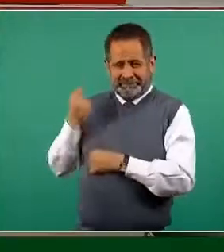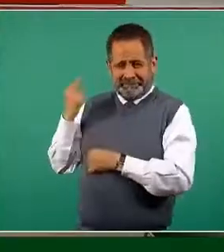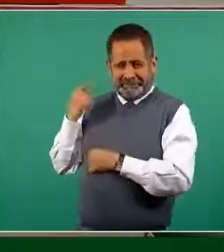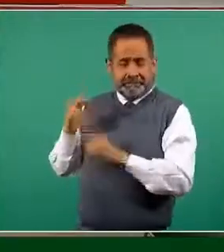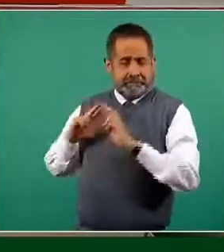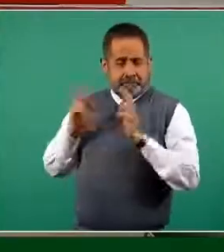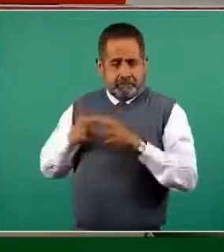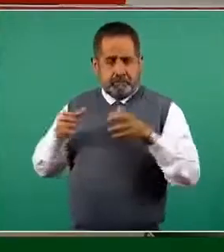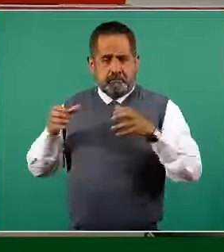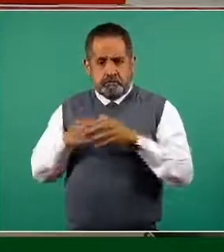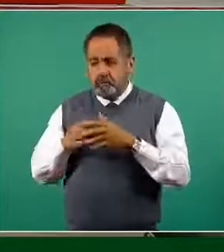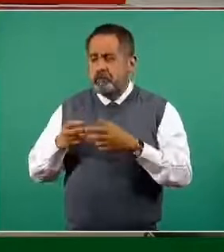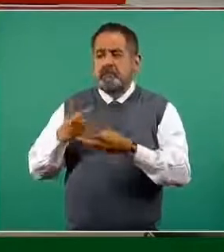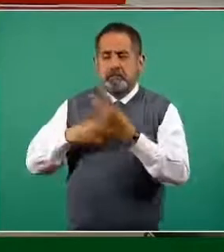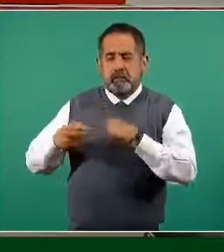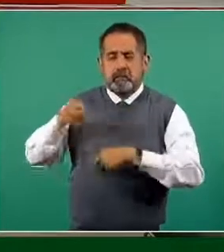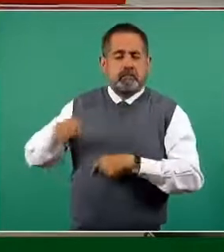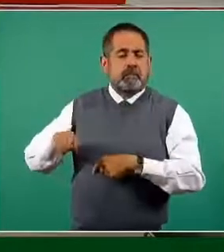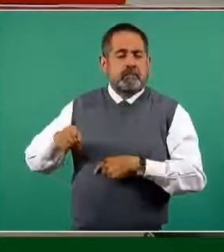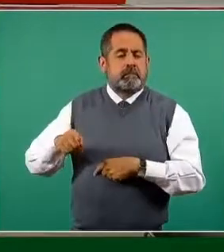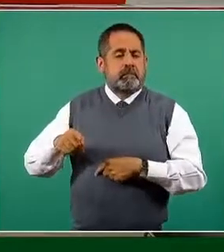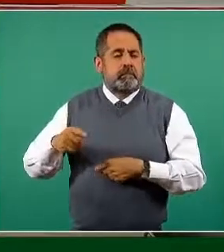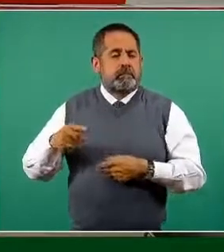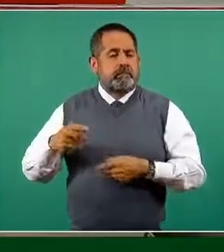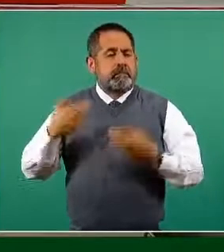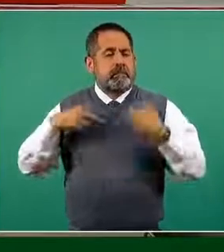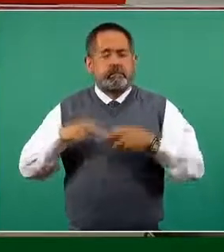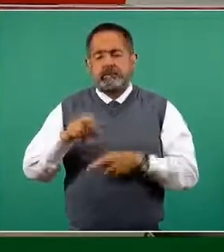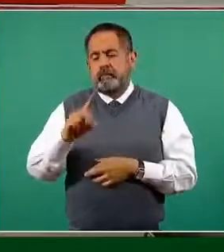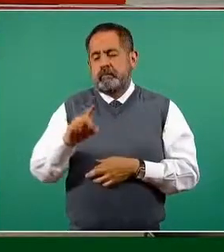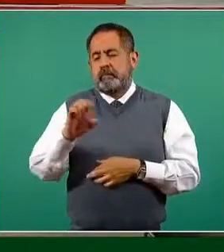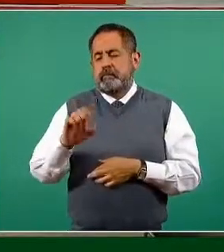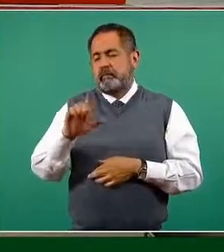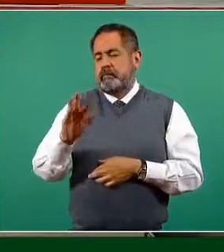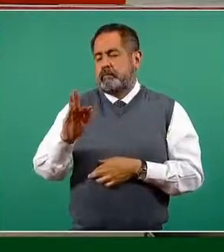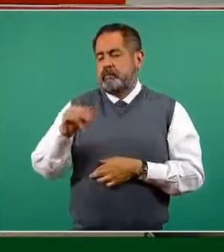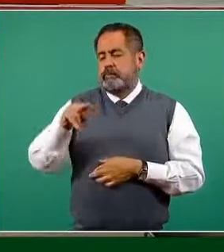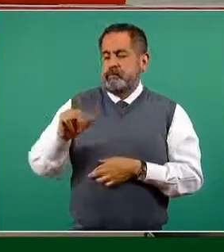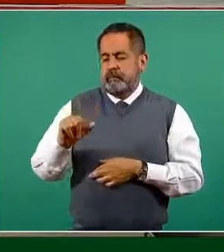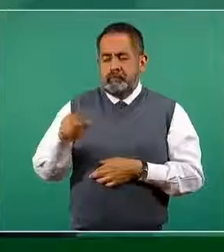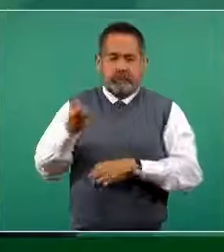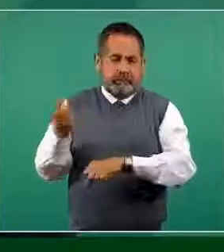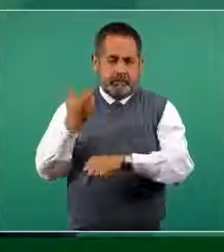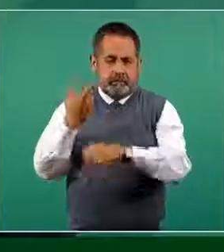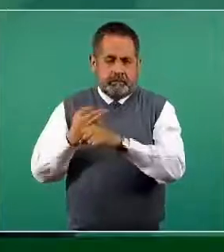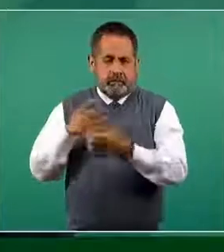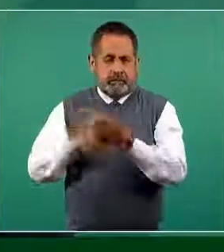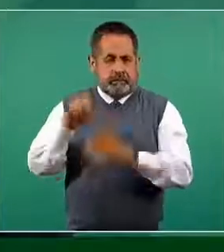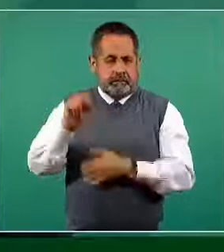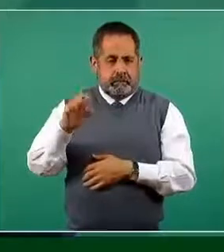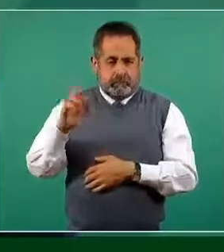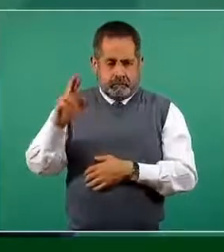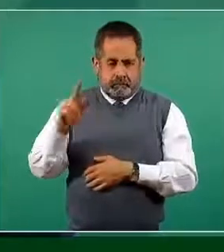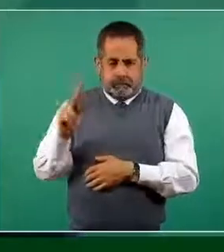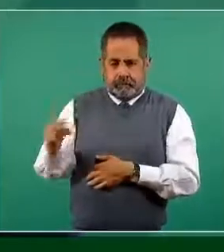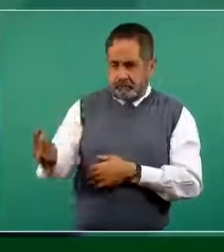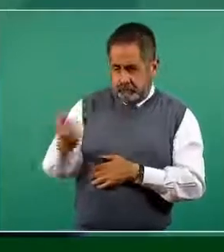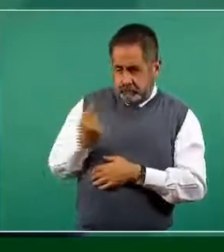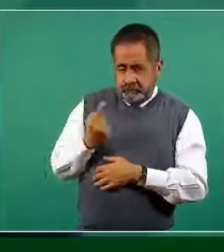estábamos, participa desde luego la maestra Delfina Gómez Álvarez, secretaria de Educación, y muy próximamente